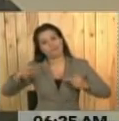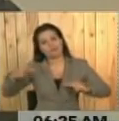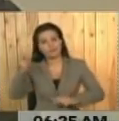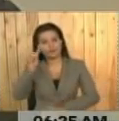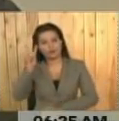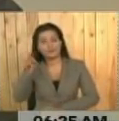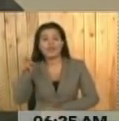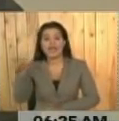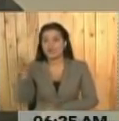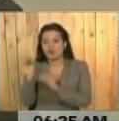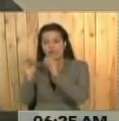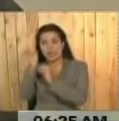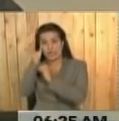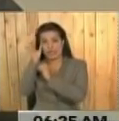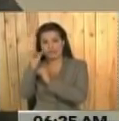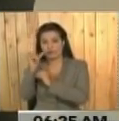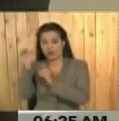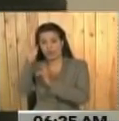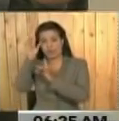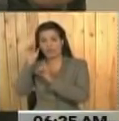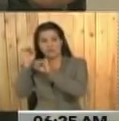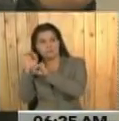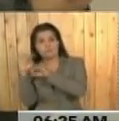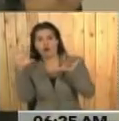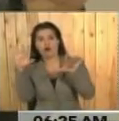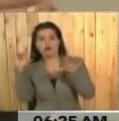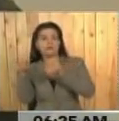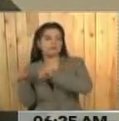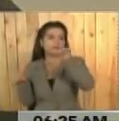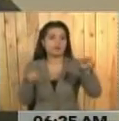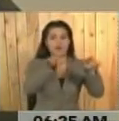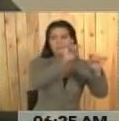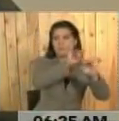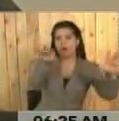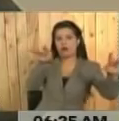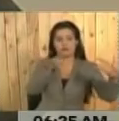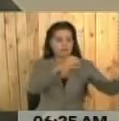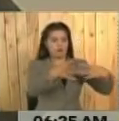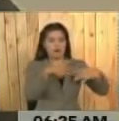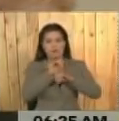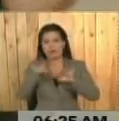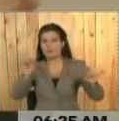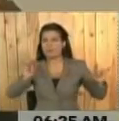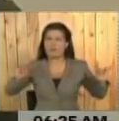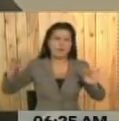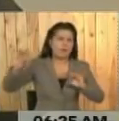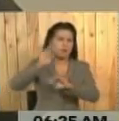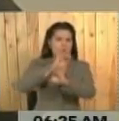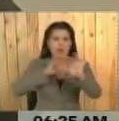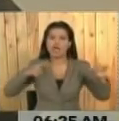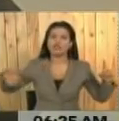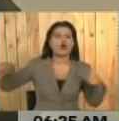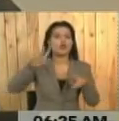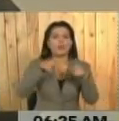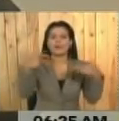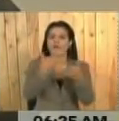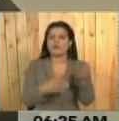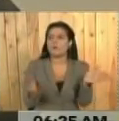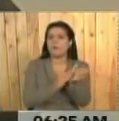crean por aquí y luego la rebotan a otro lugar del mundo y eso se convierte en una noticia y la mandan a todos los periódicos con